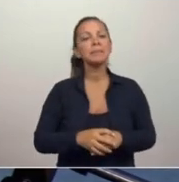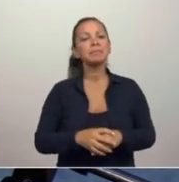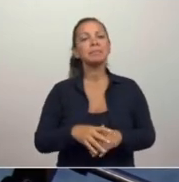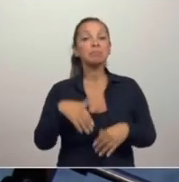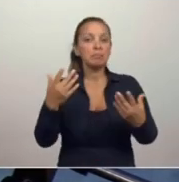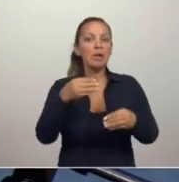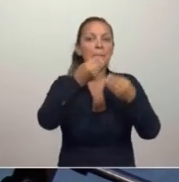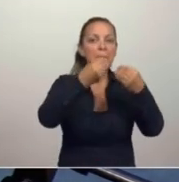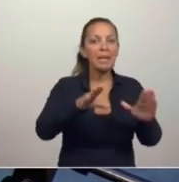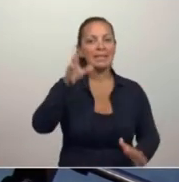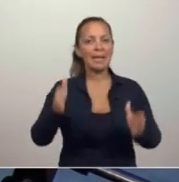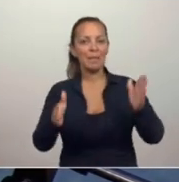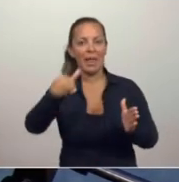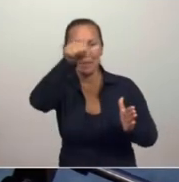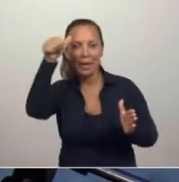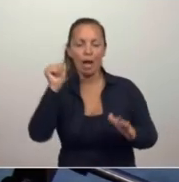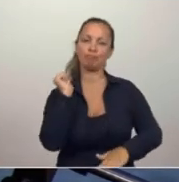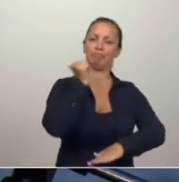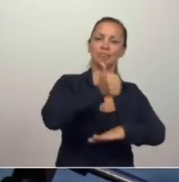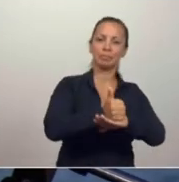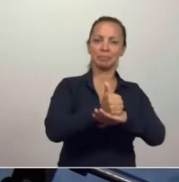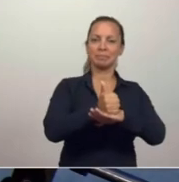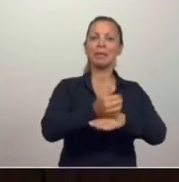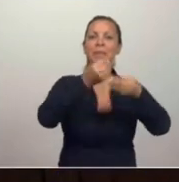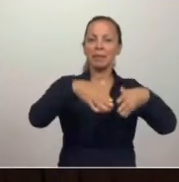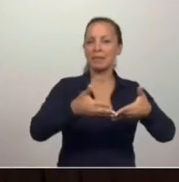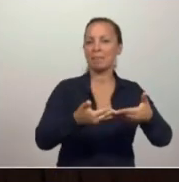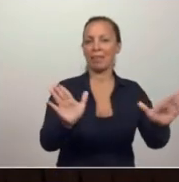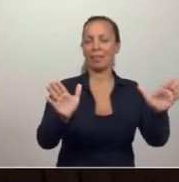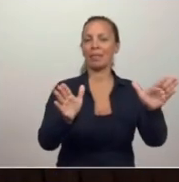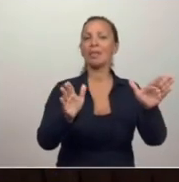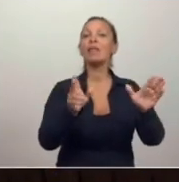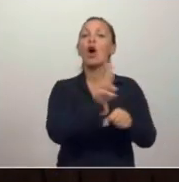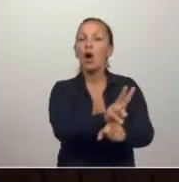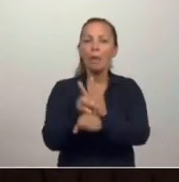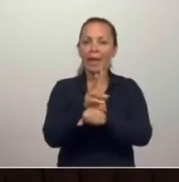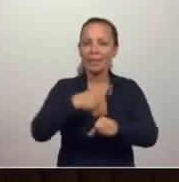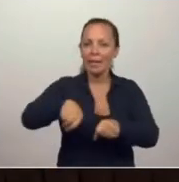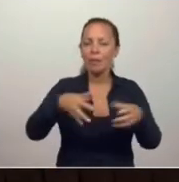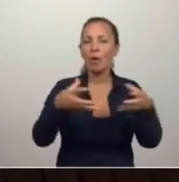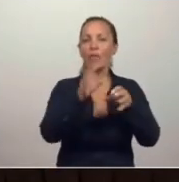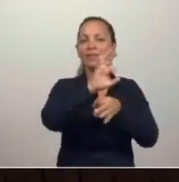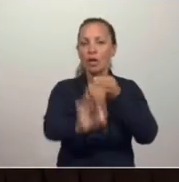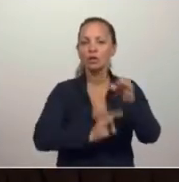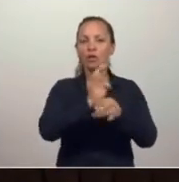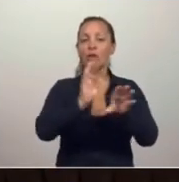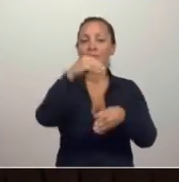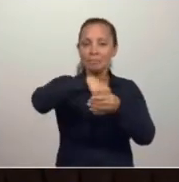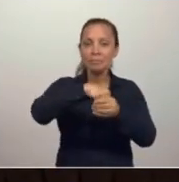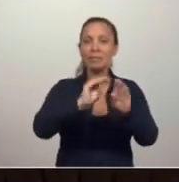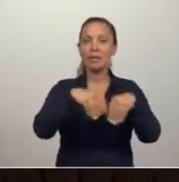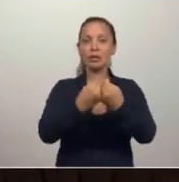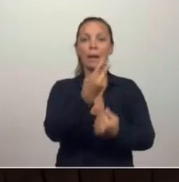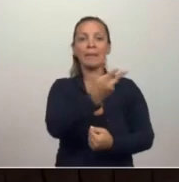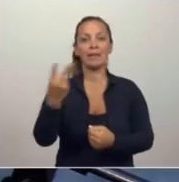el comienzo de la temporada lanzando un operativo de sol a sol que contó con más de 22.000 efectivos nunca